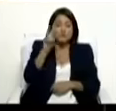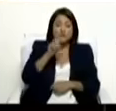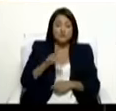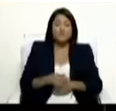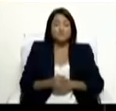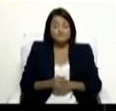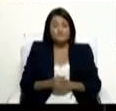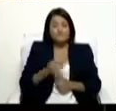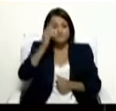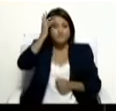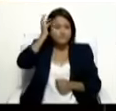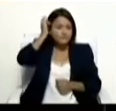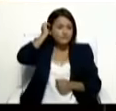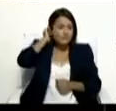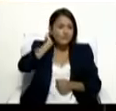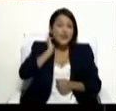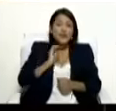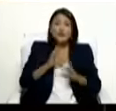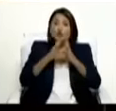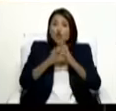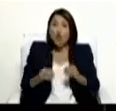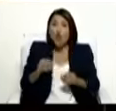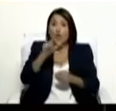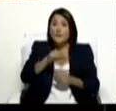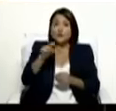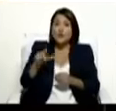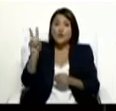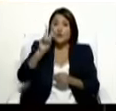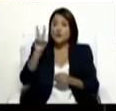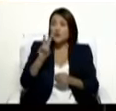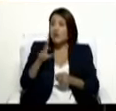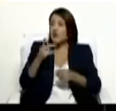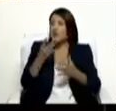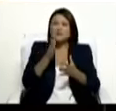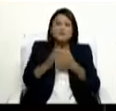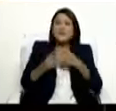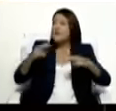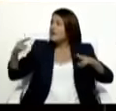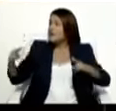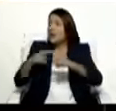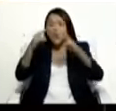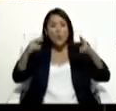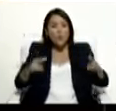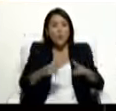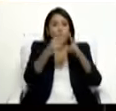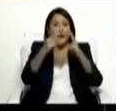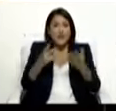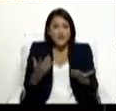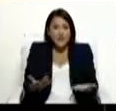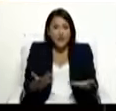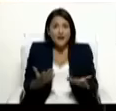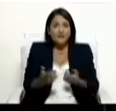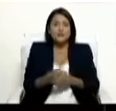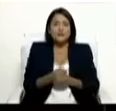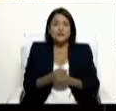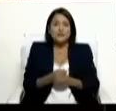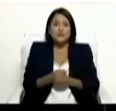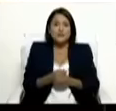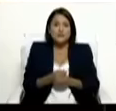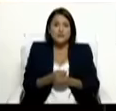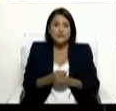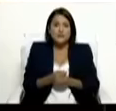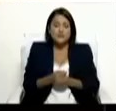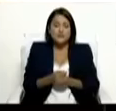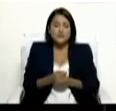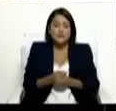un encuentro de todas y de todos. Esta vez no hemos parado en mientes acerca de cuál es la ideología